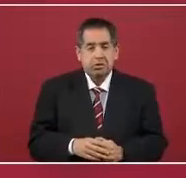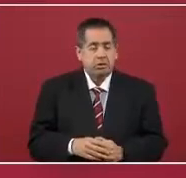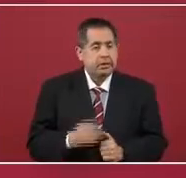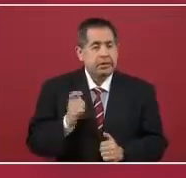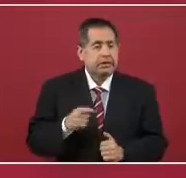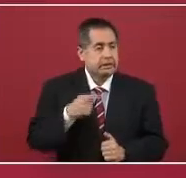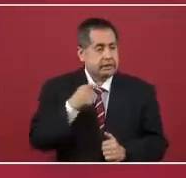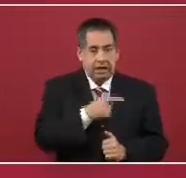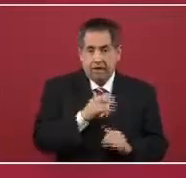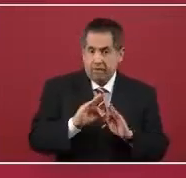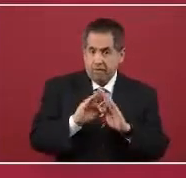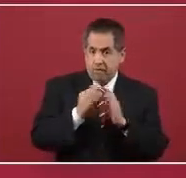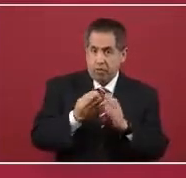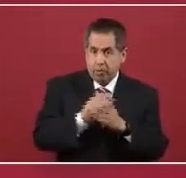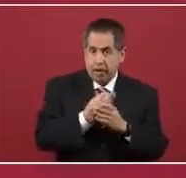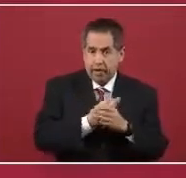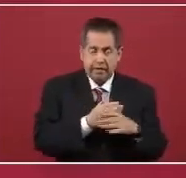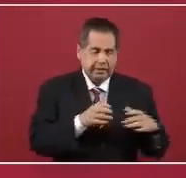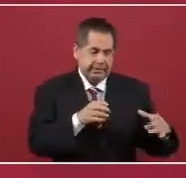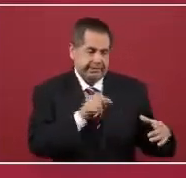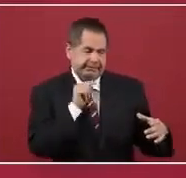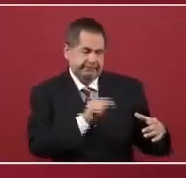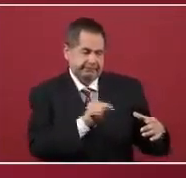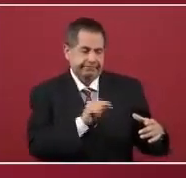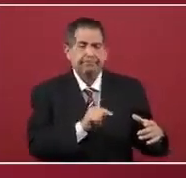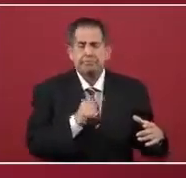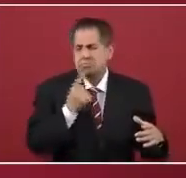un mecanismo importante para